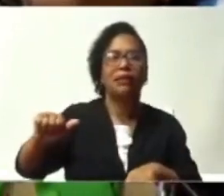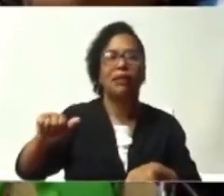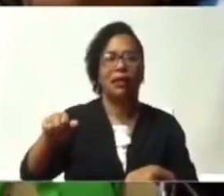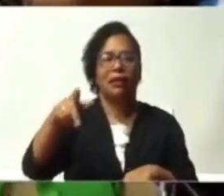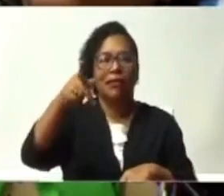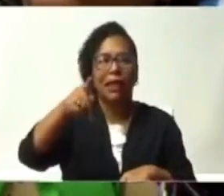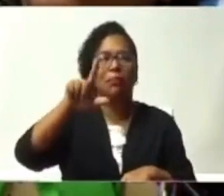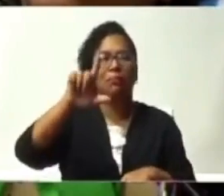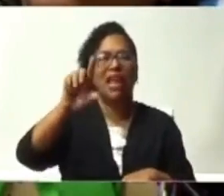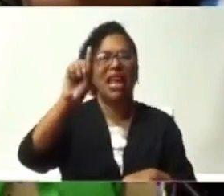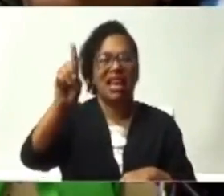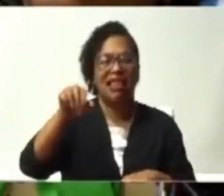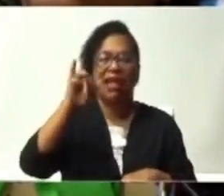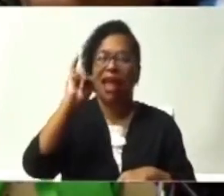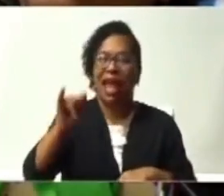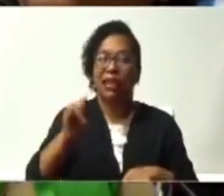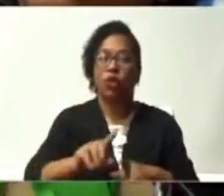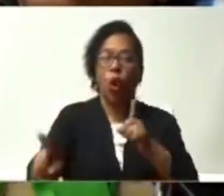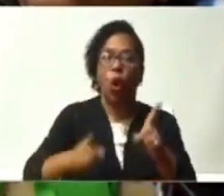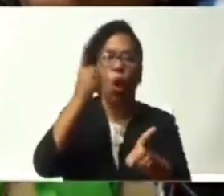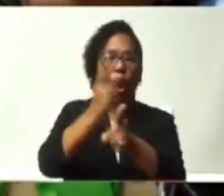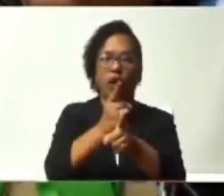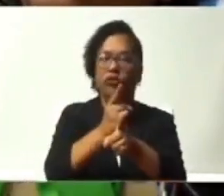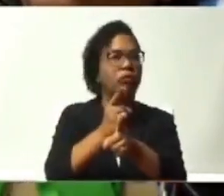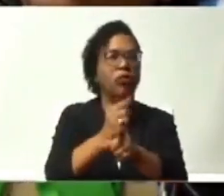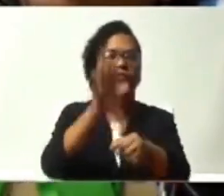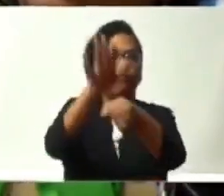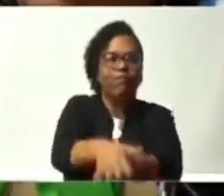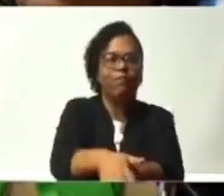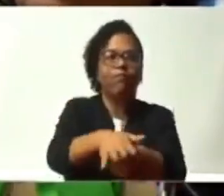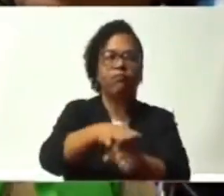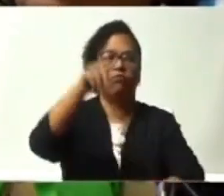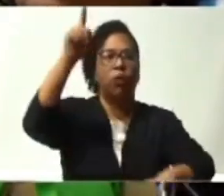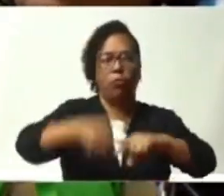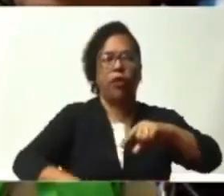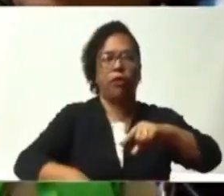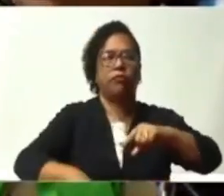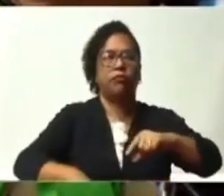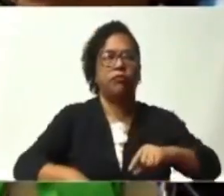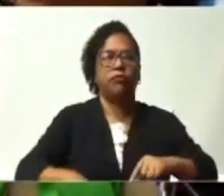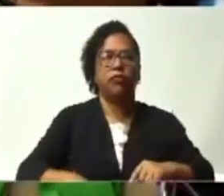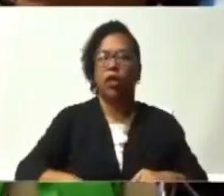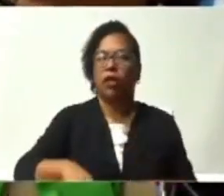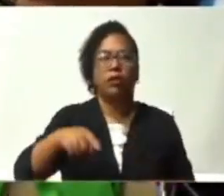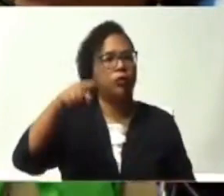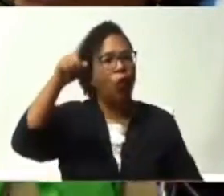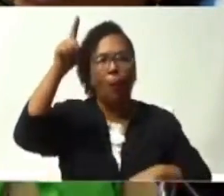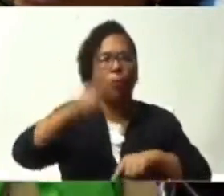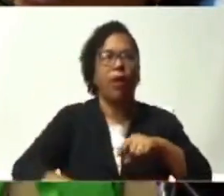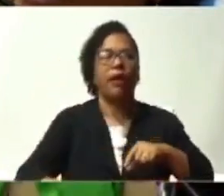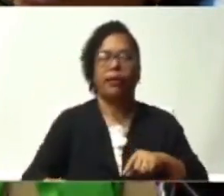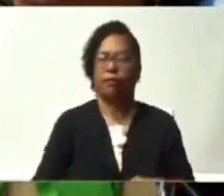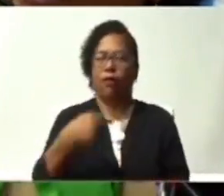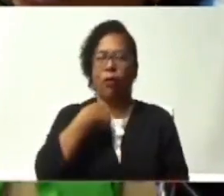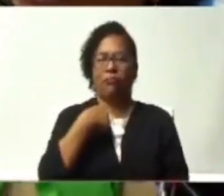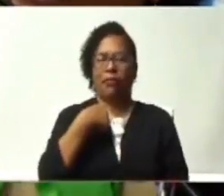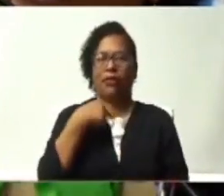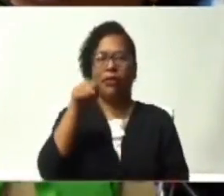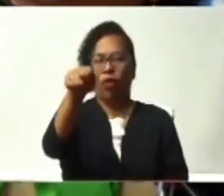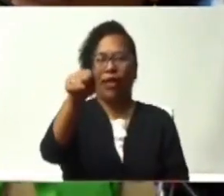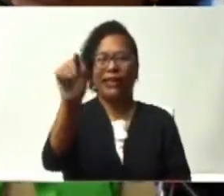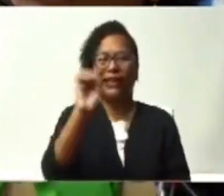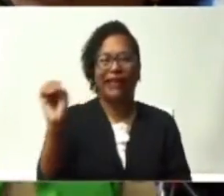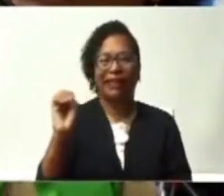palabra, es improcedente, incorrecto y abusivo de la democracia en este Parlamento. Y no se debe permitir, ni conmigo ni con él tampoco.